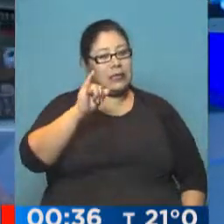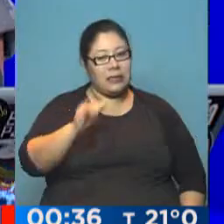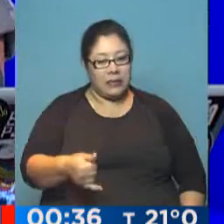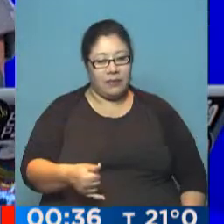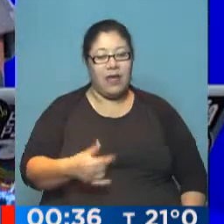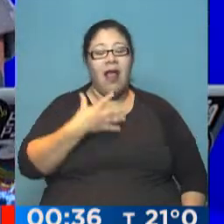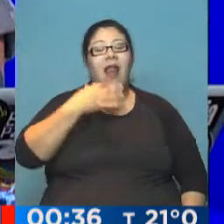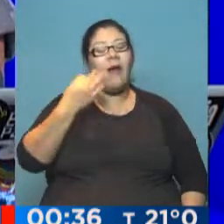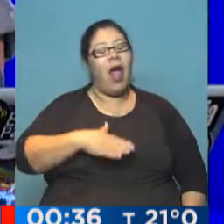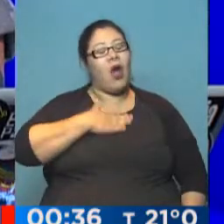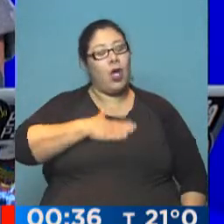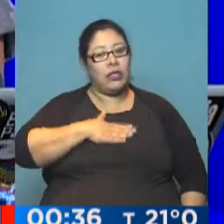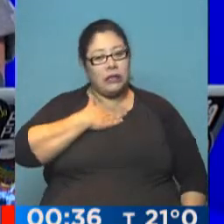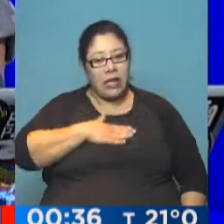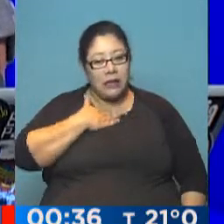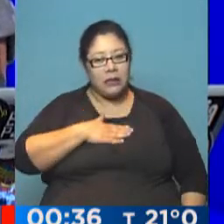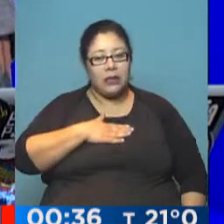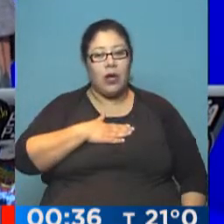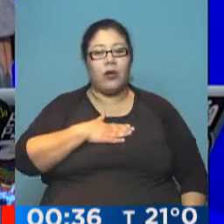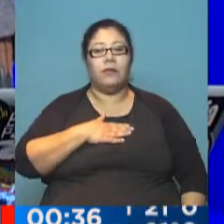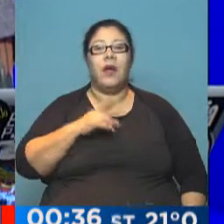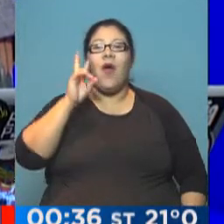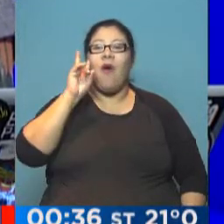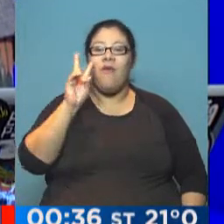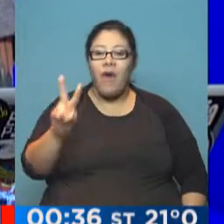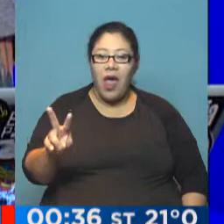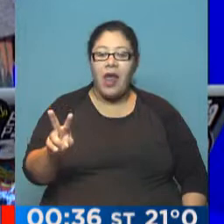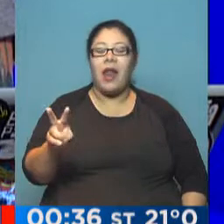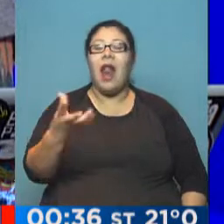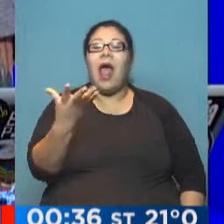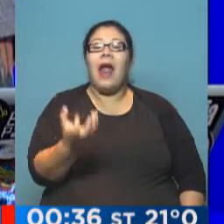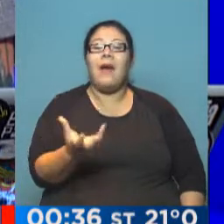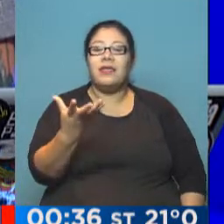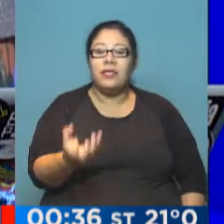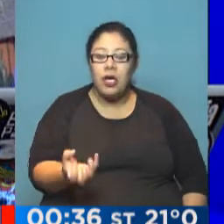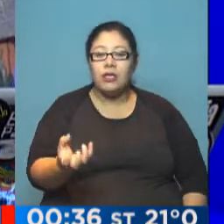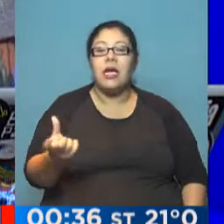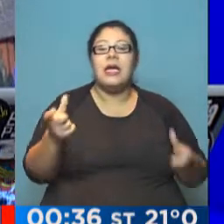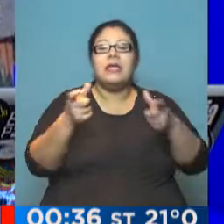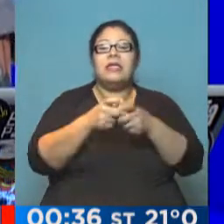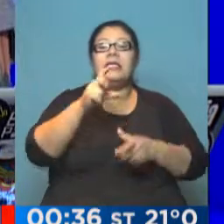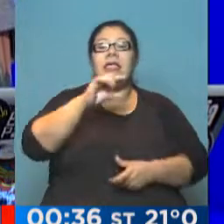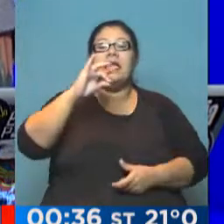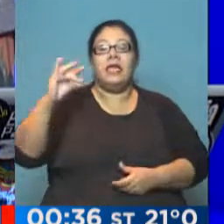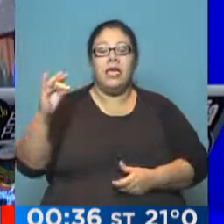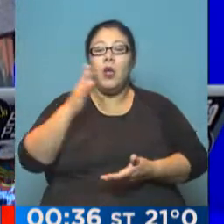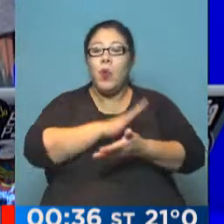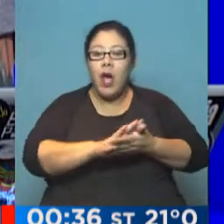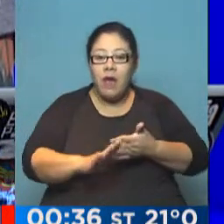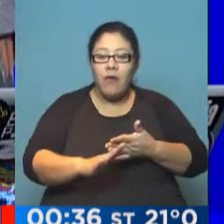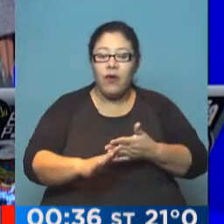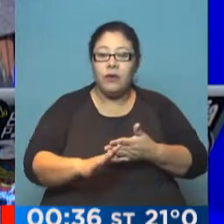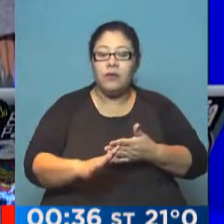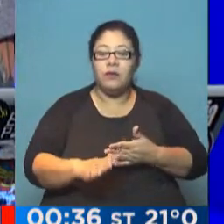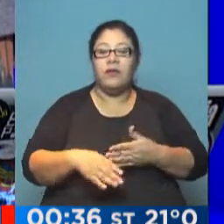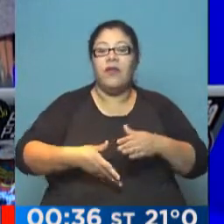verdad, un placer estar viendo de cerca lo que fue la grabación de lo que va a ser el nuevo disco de Marky Ramone. Muy particular lo que